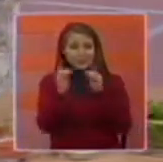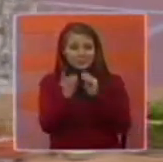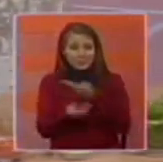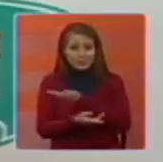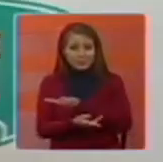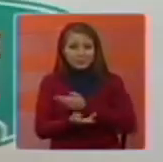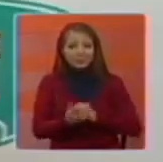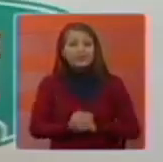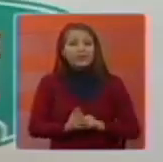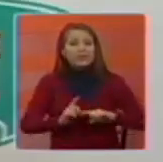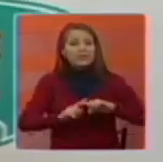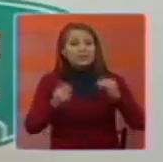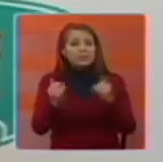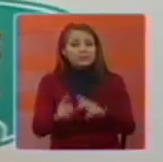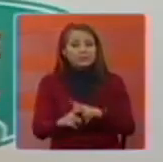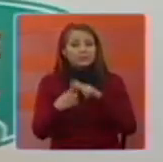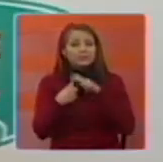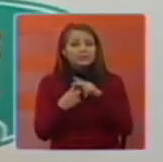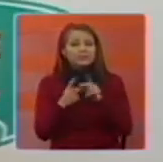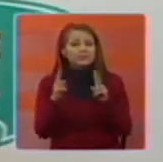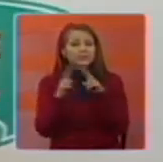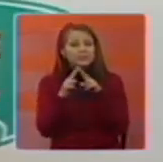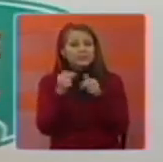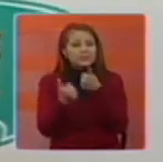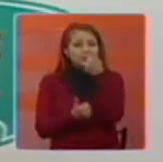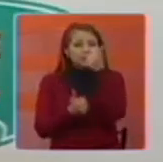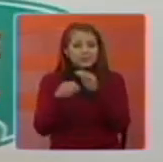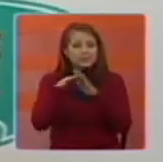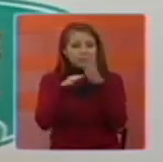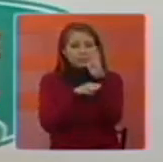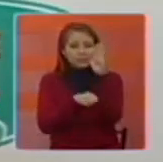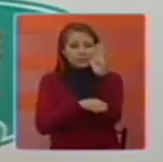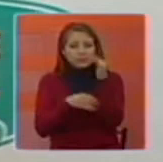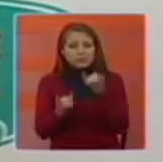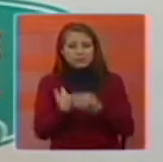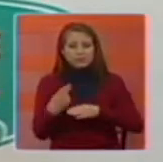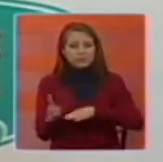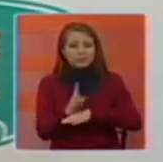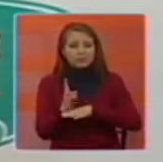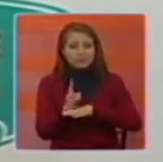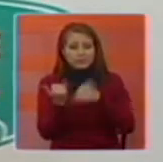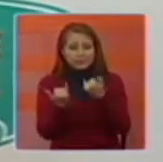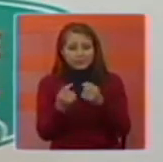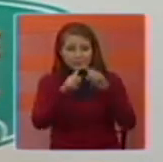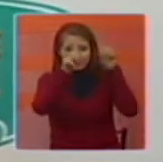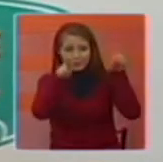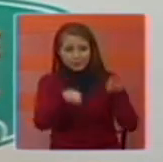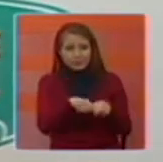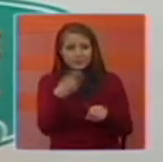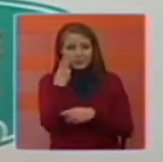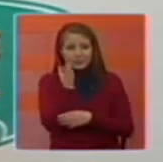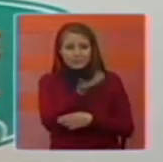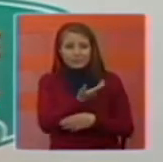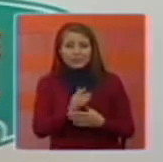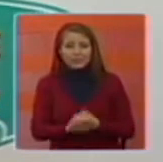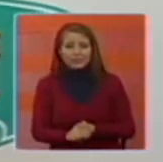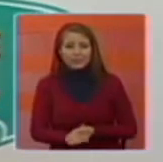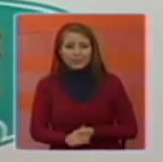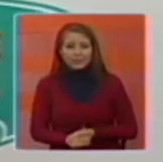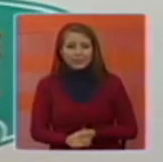para iniciar necesitamos conocer cuáles son los ingredientes que vamos a utilizar el día de hoy. Y yo se los voy a poner en sus